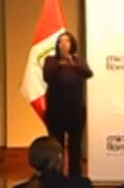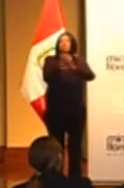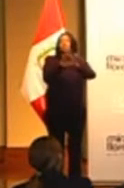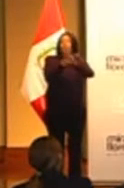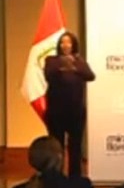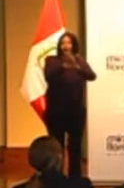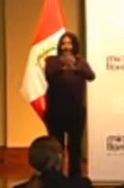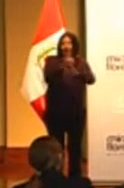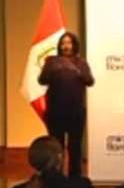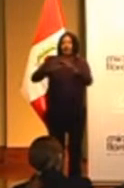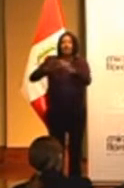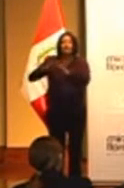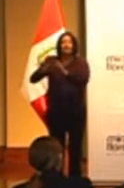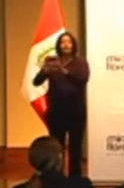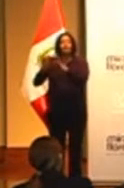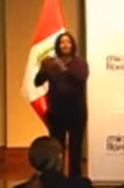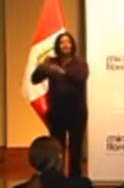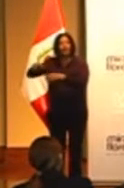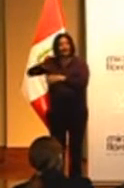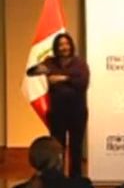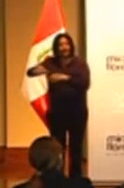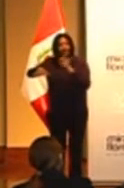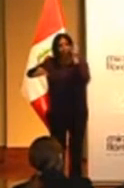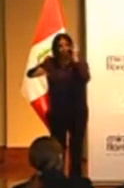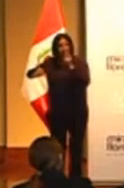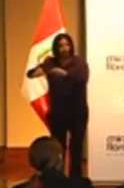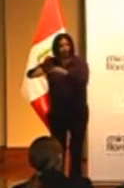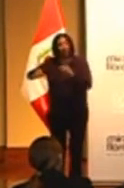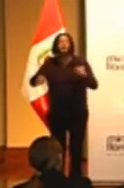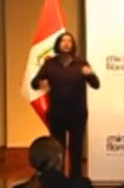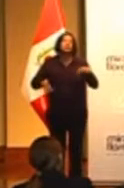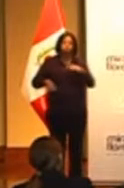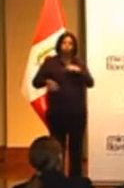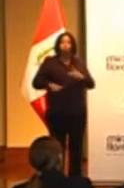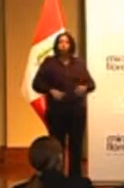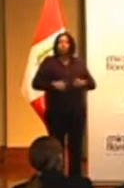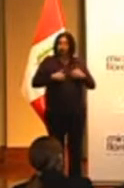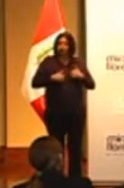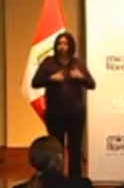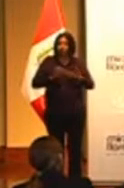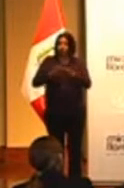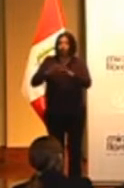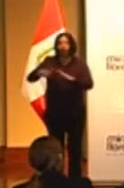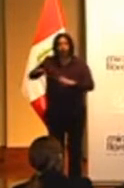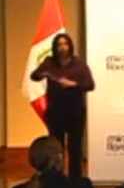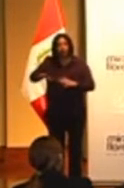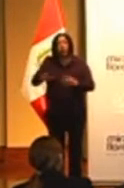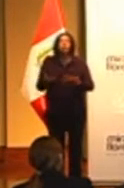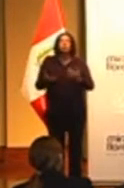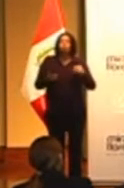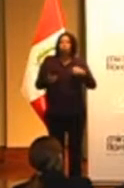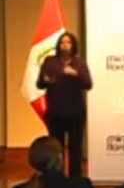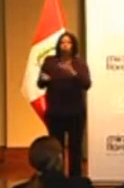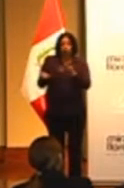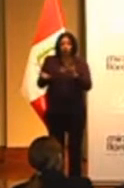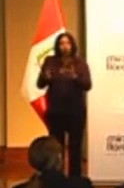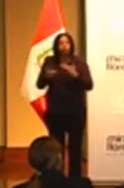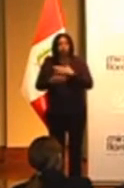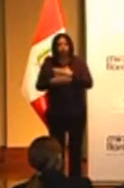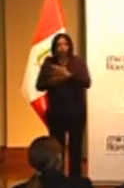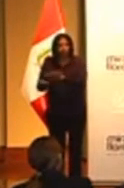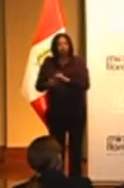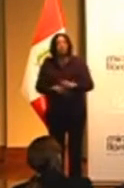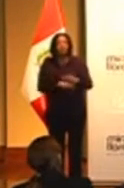la residencialidad de Miraflores, porque todos nosotros vivimos en esta ciudad y queremos esta ciudad, pero